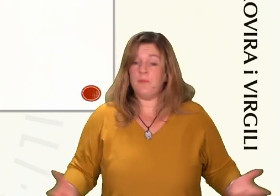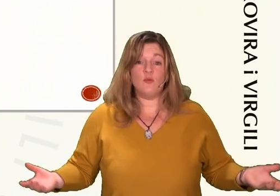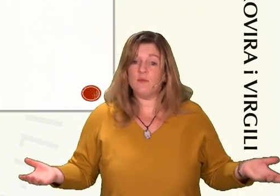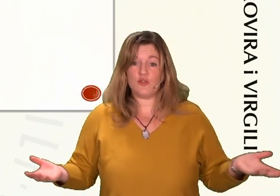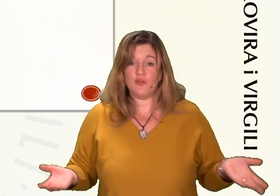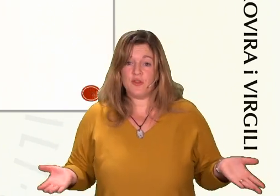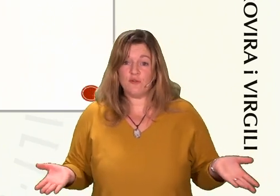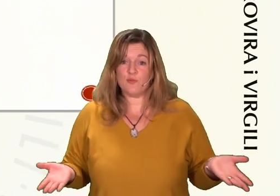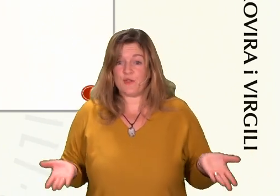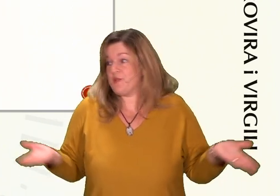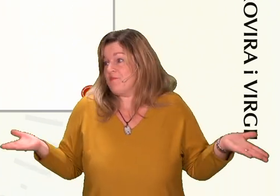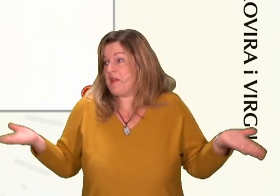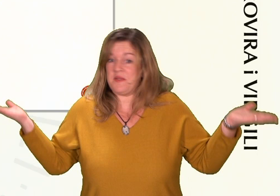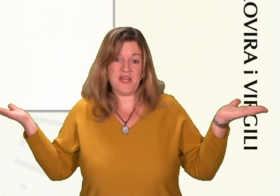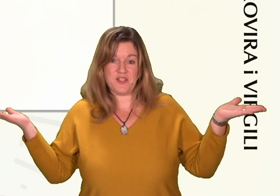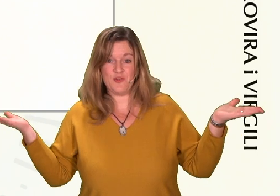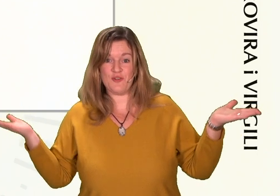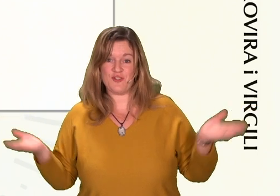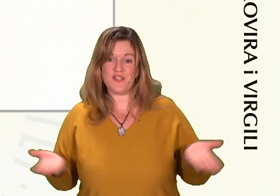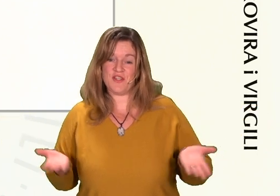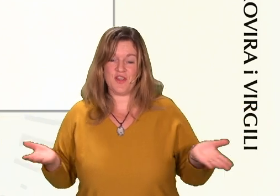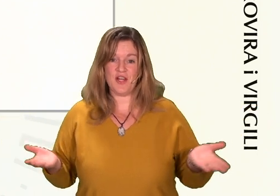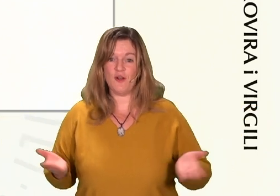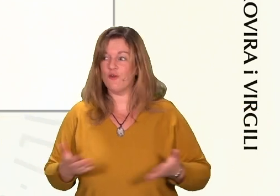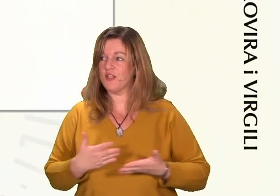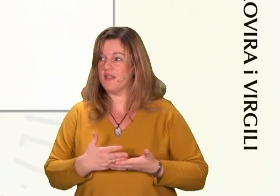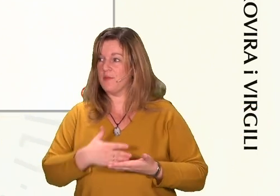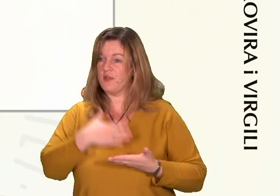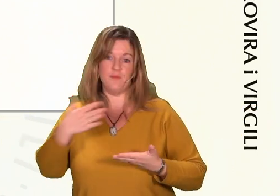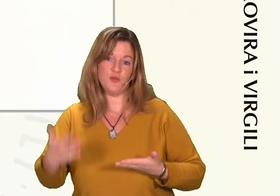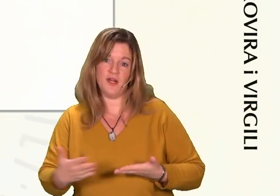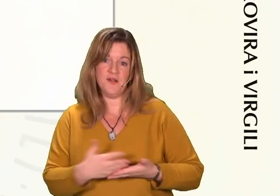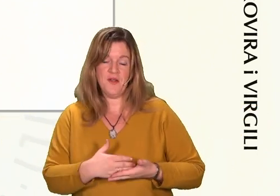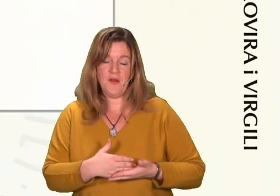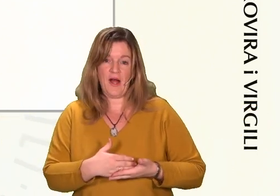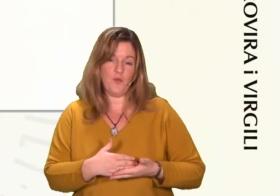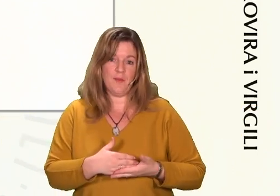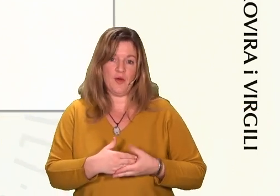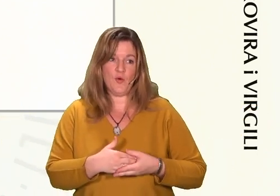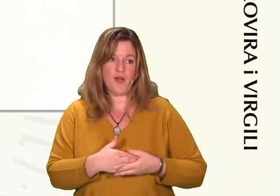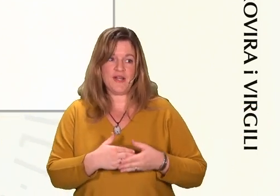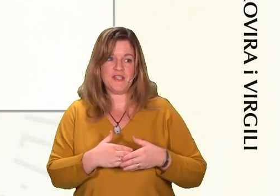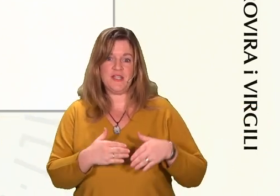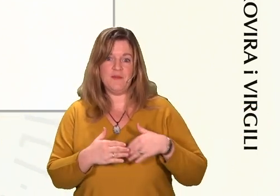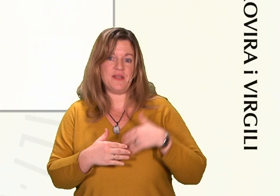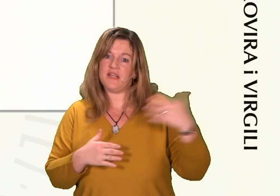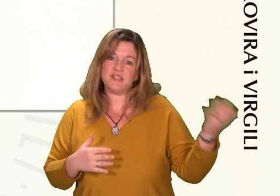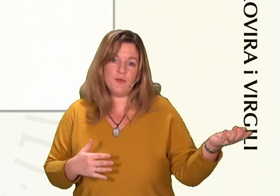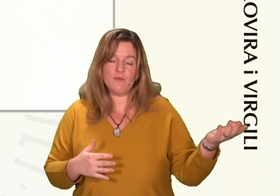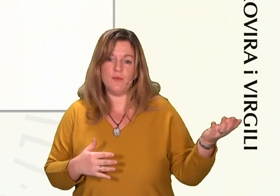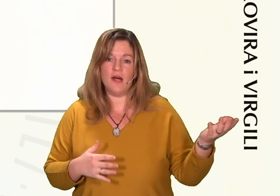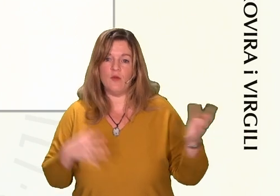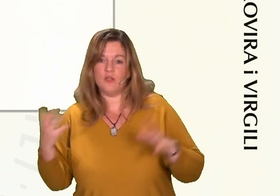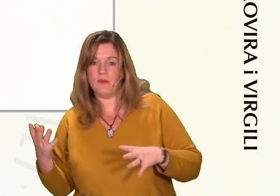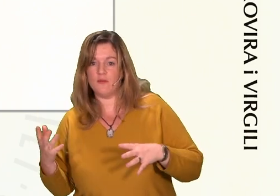Y ya por último, solo deciros pues qué pensáis, ¿no? Si nos tenéis que decir algo, si creéis que podéis aportar alguna mejora, si pensáis que